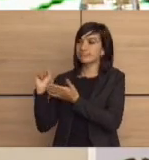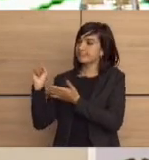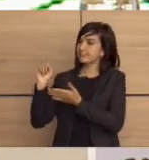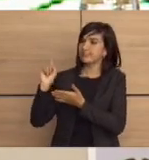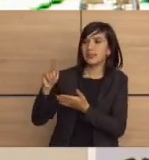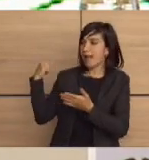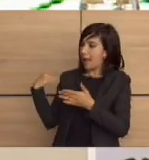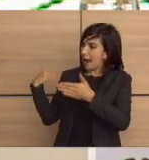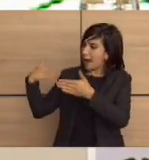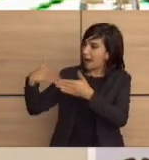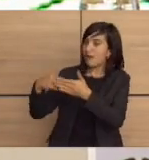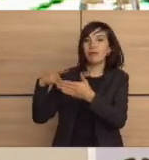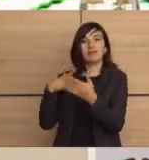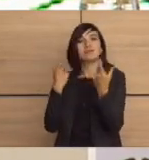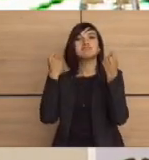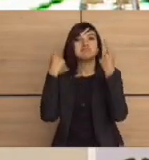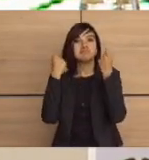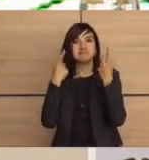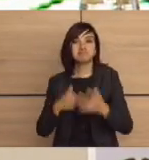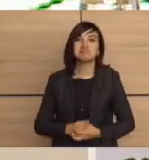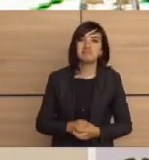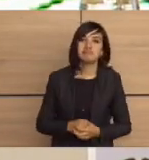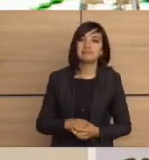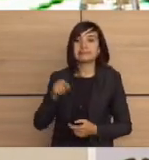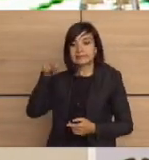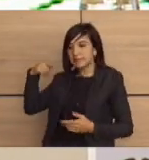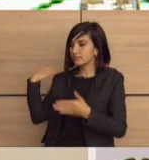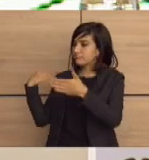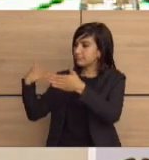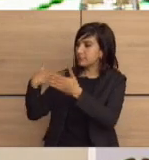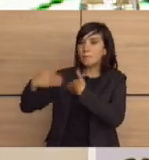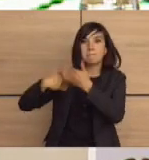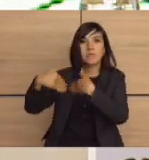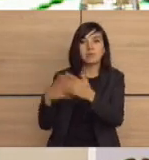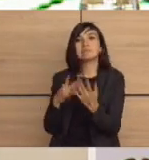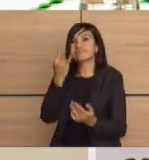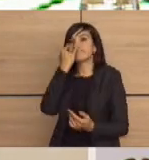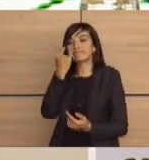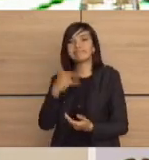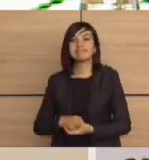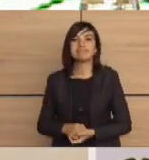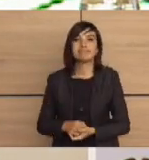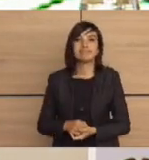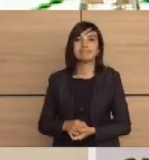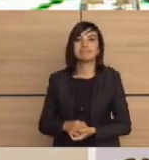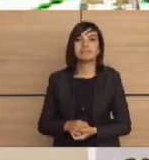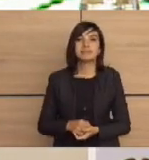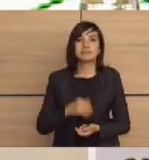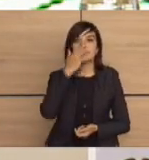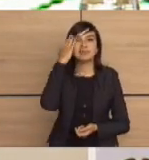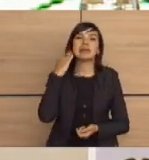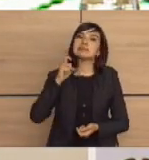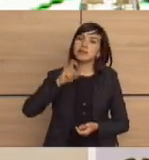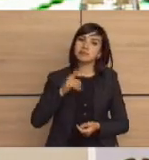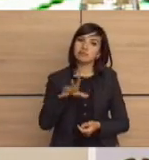en el mundo, es lo que más nos interesa a nosotros. Si no entendemos esa relación entre presentes que se han dado en